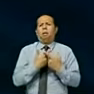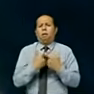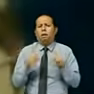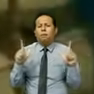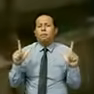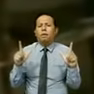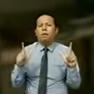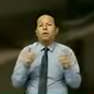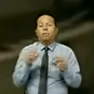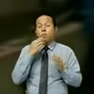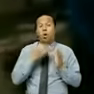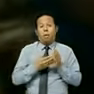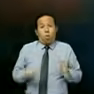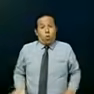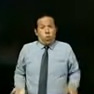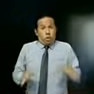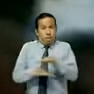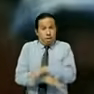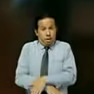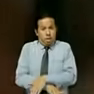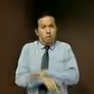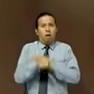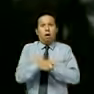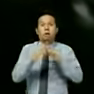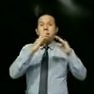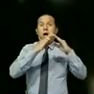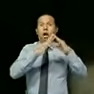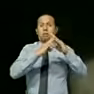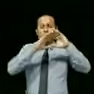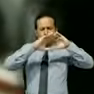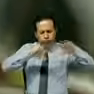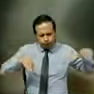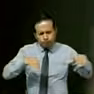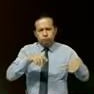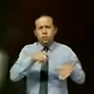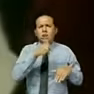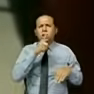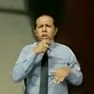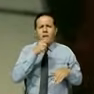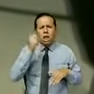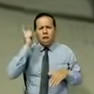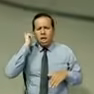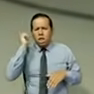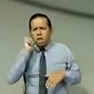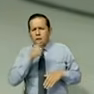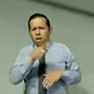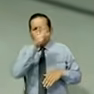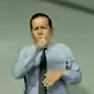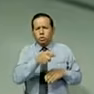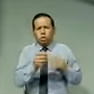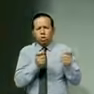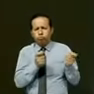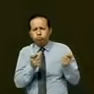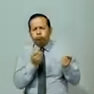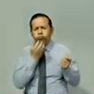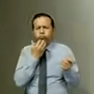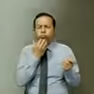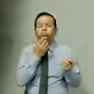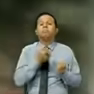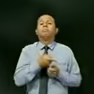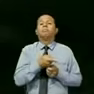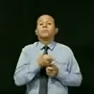en el sector de San Rafael, allanaron una vivienda. Buscaban a la presunta encargada del abastecimiento. La mujer